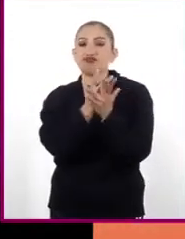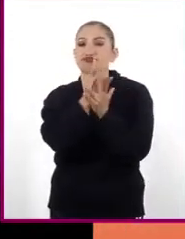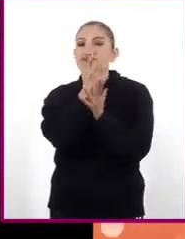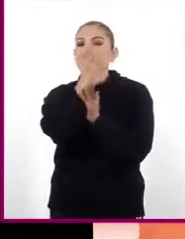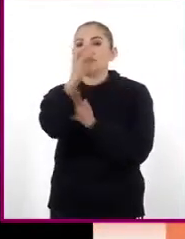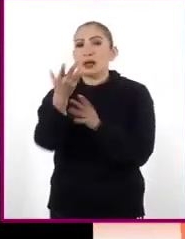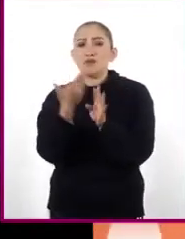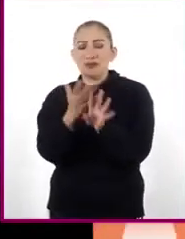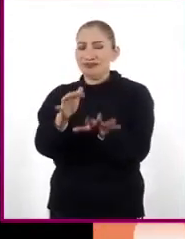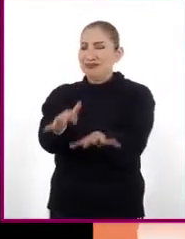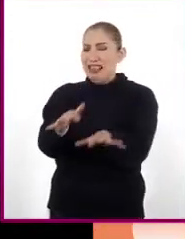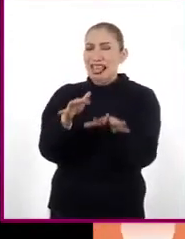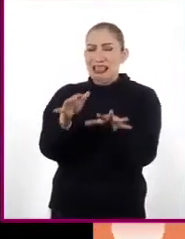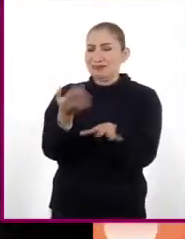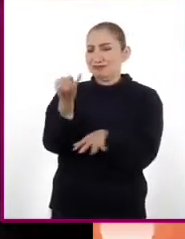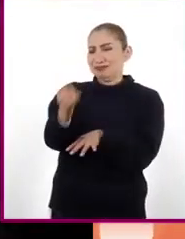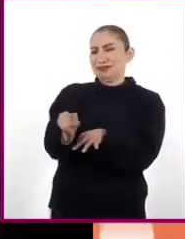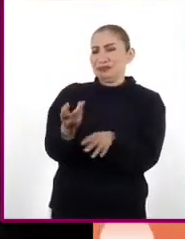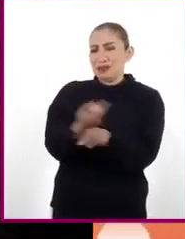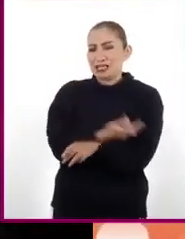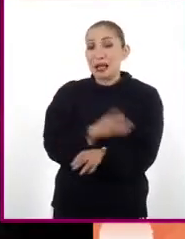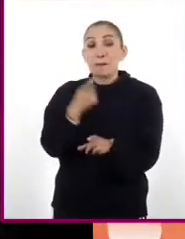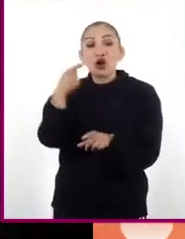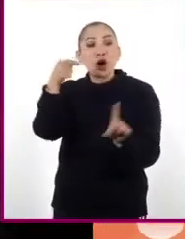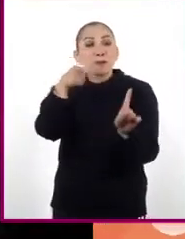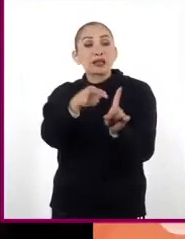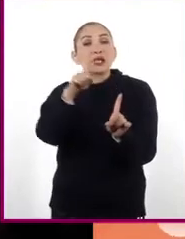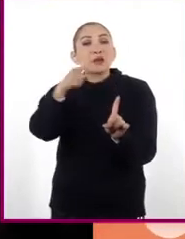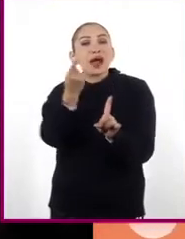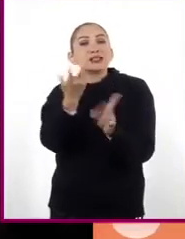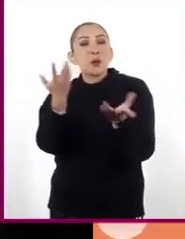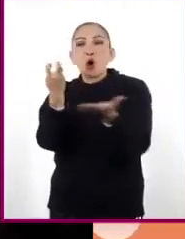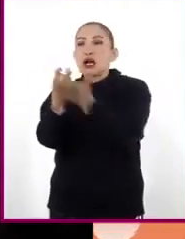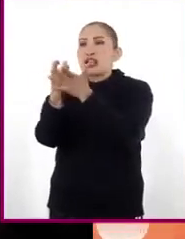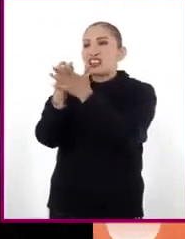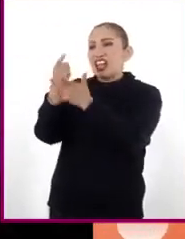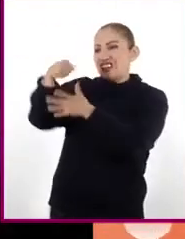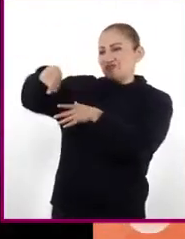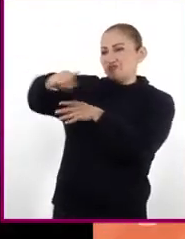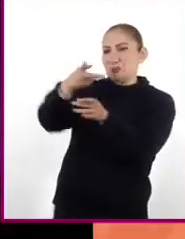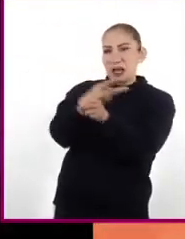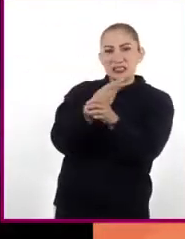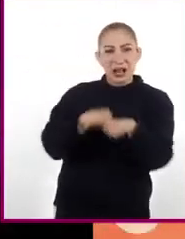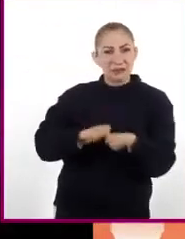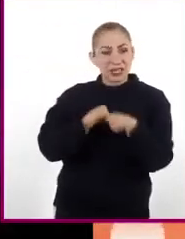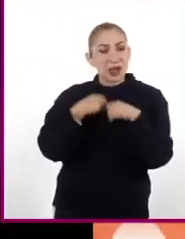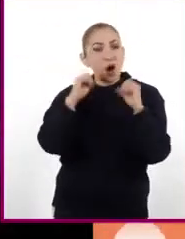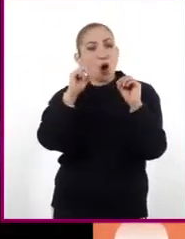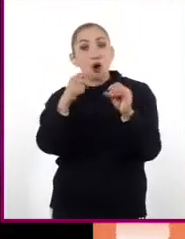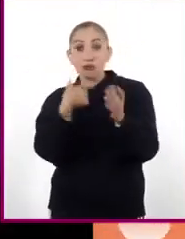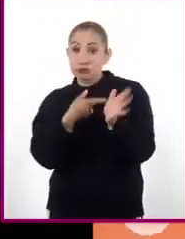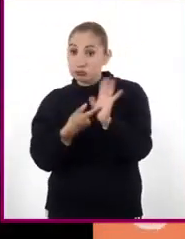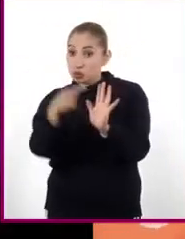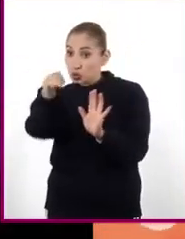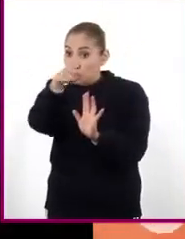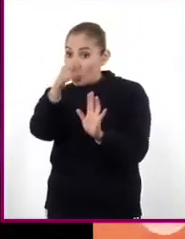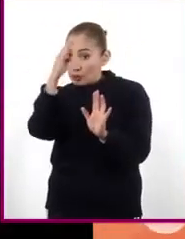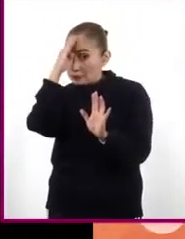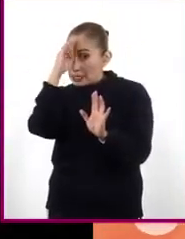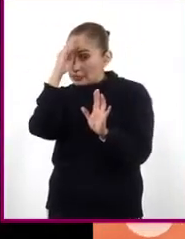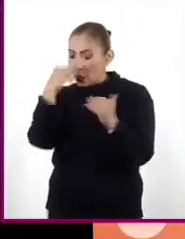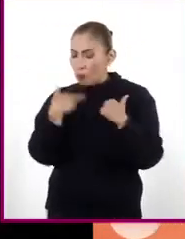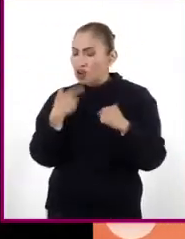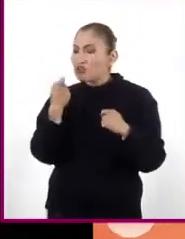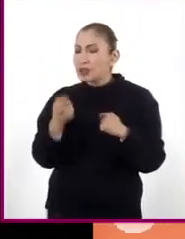exageradas, extravagantes y absurdas, porque su propósito es hacer una crítica social o propiciar una reflexión acerca de la